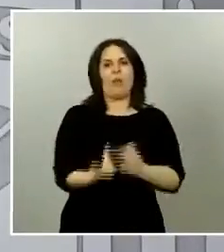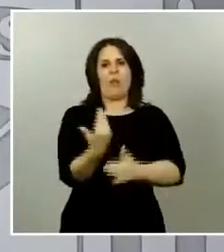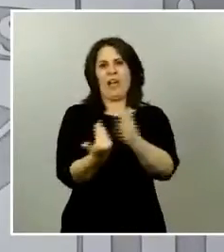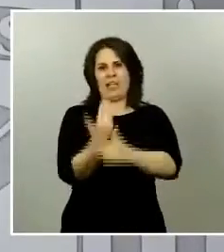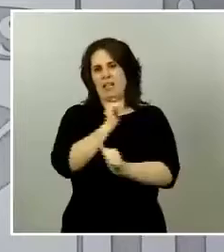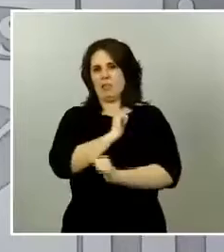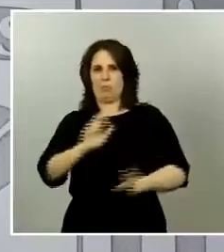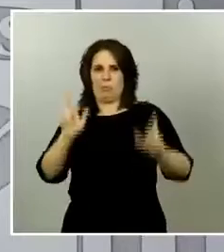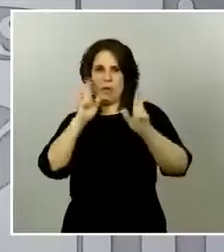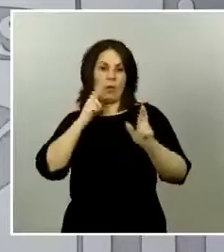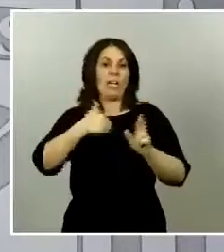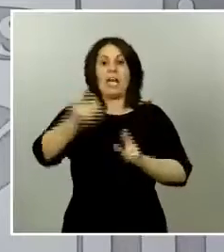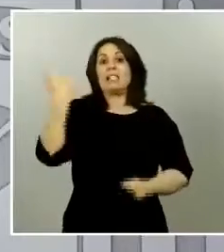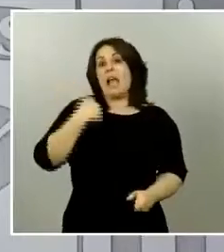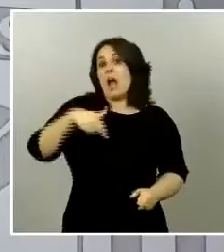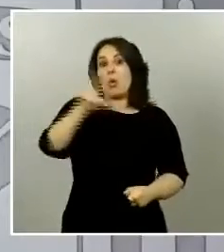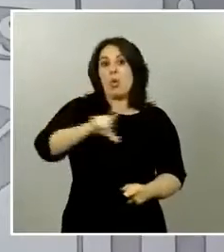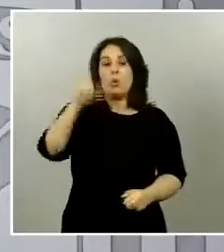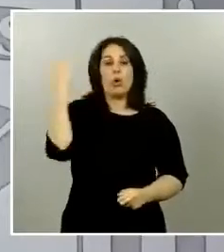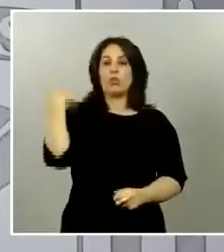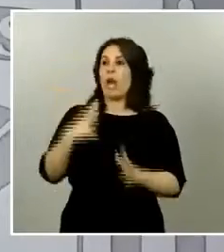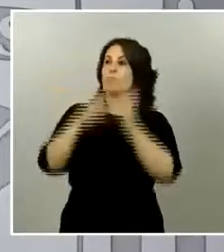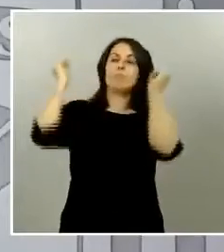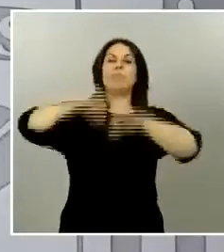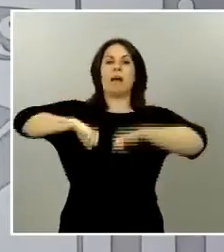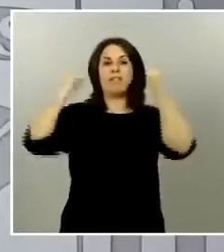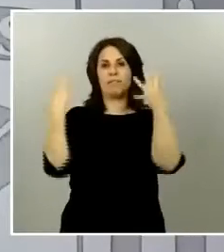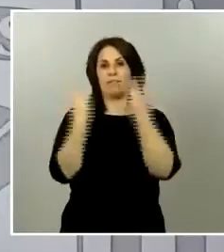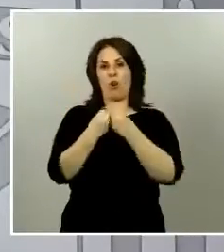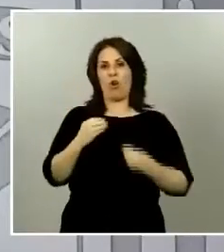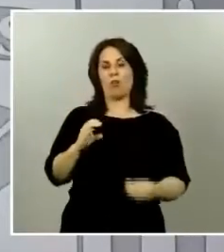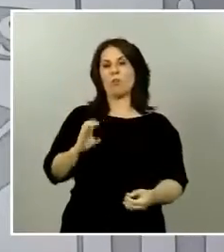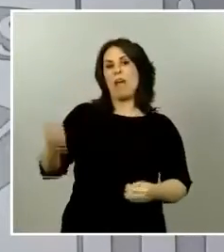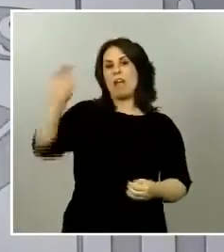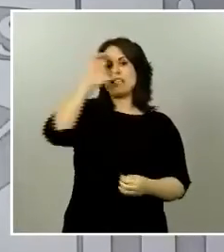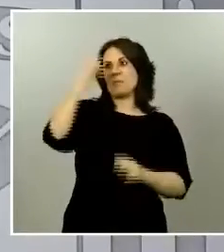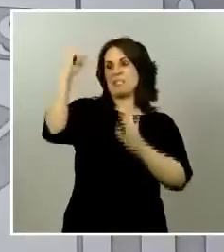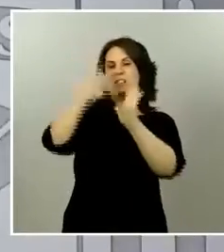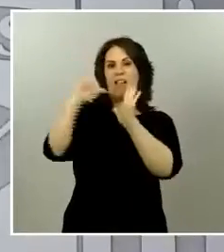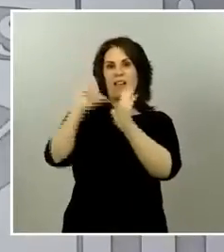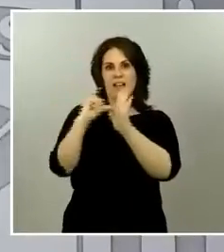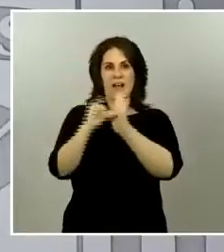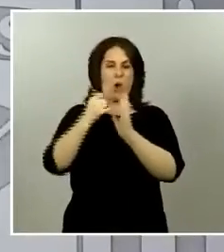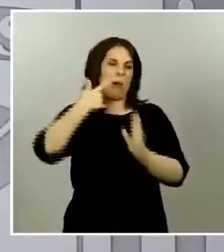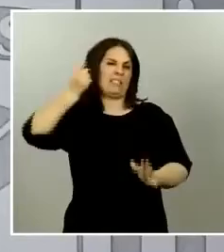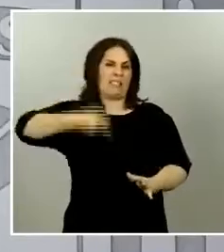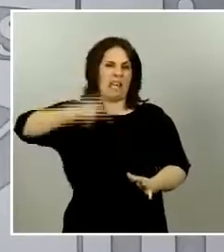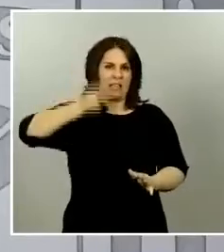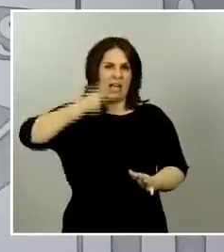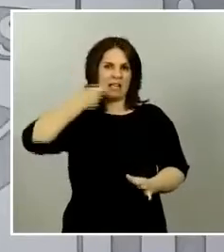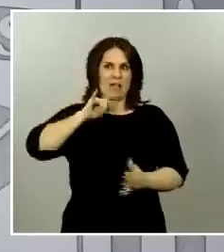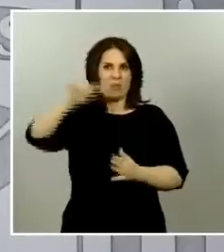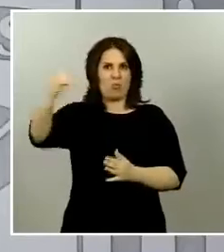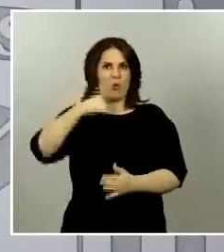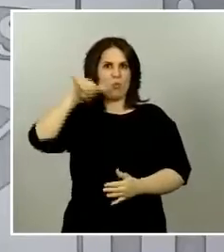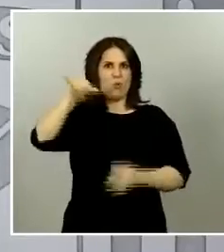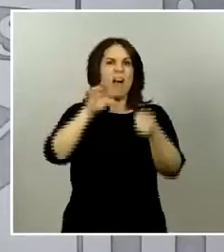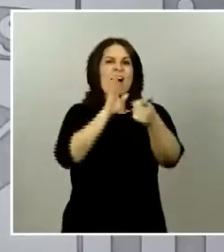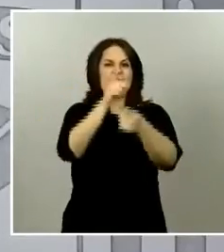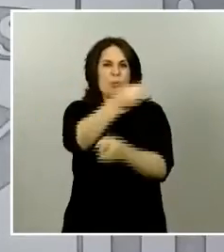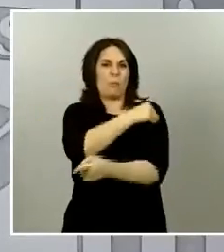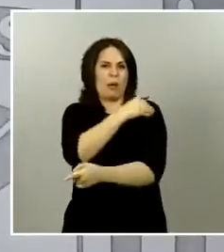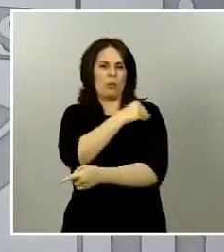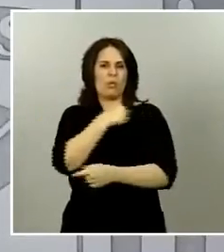alcanzar un consenso general de aquí a los próximos días y que en el mes de julio ya haya un consenso, por lo menos con los países con los que